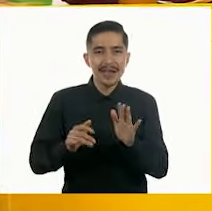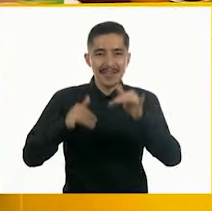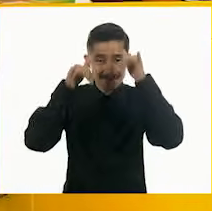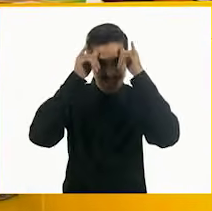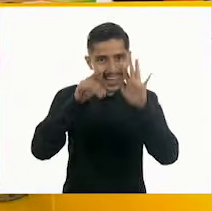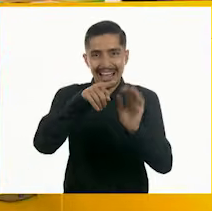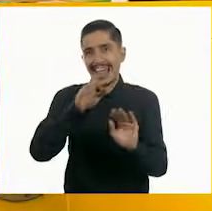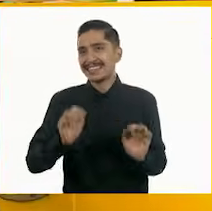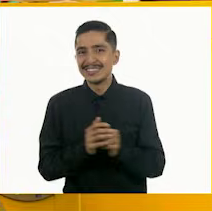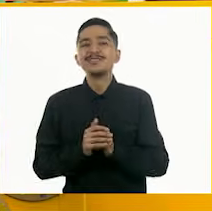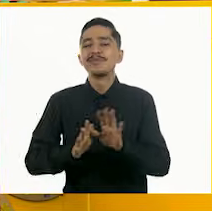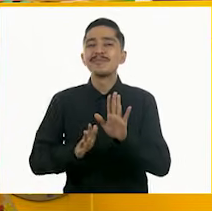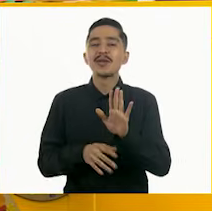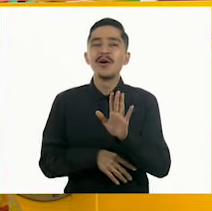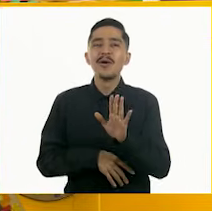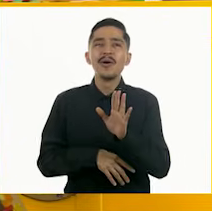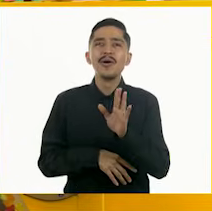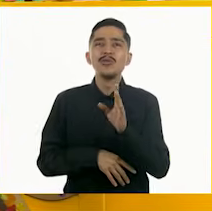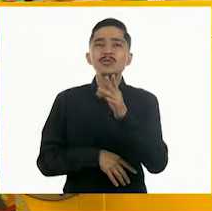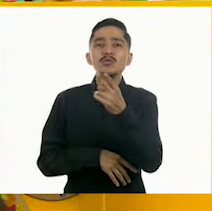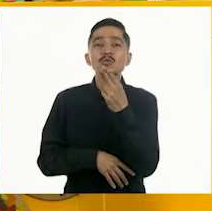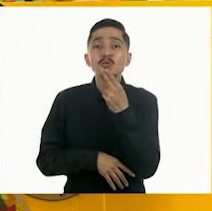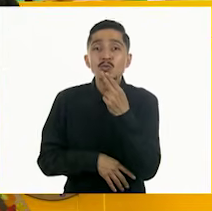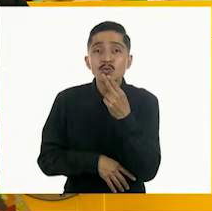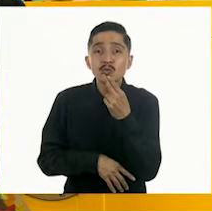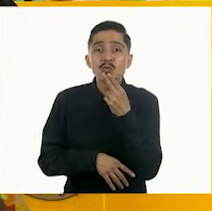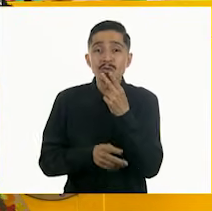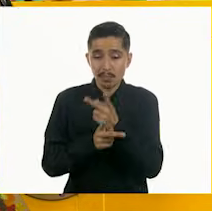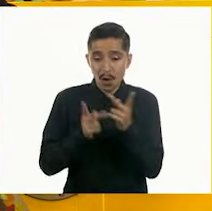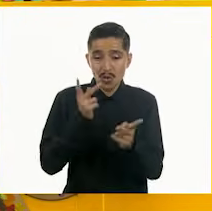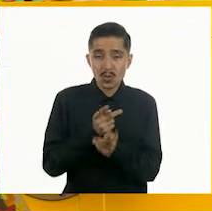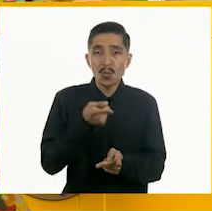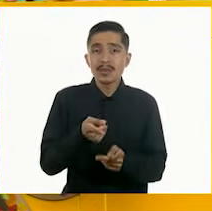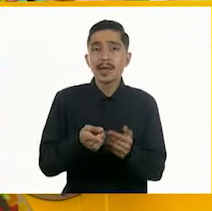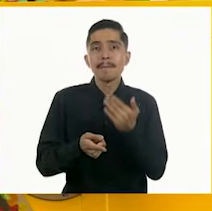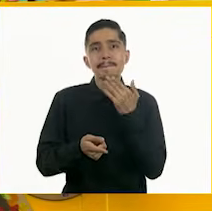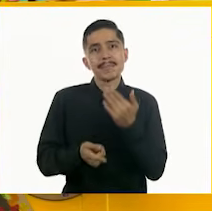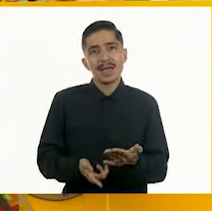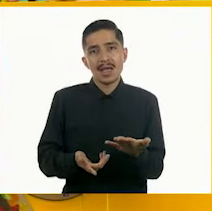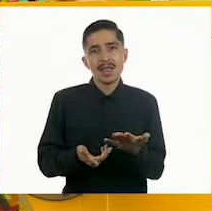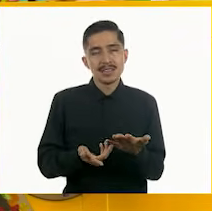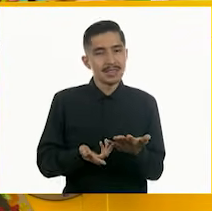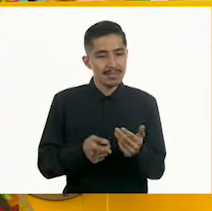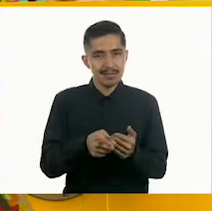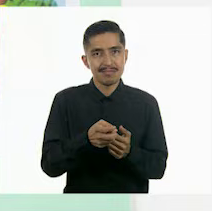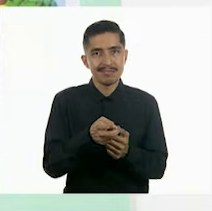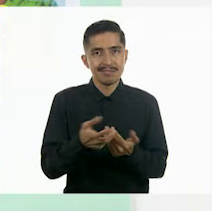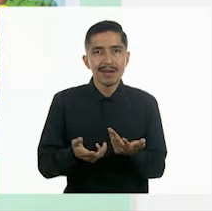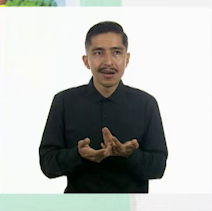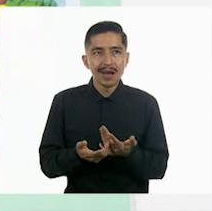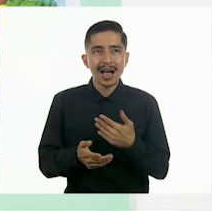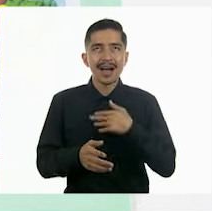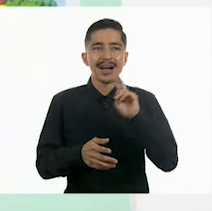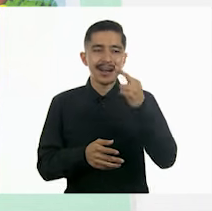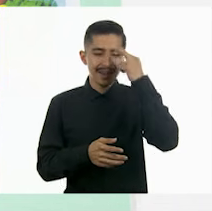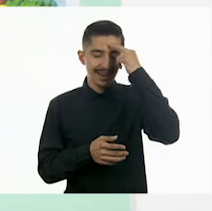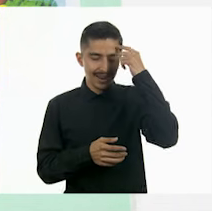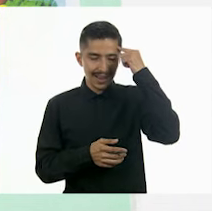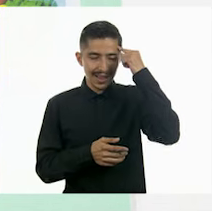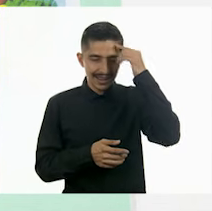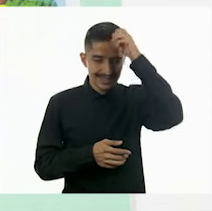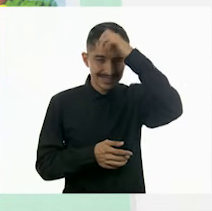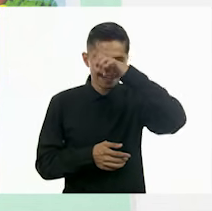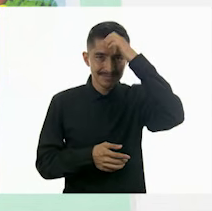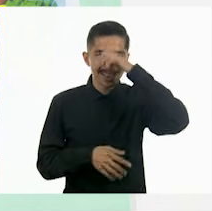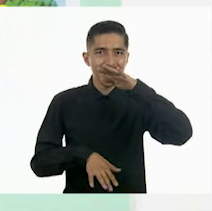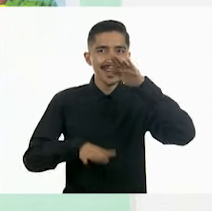dice un poco. Dice, use productos en buen estado. Esto me recuerda algunas experiencias buenas